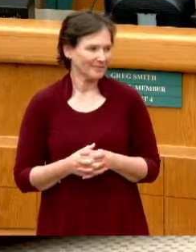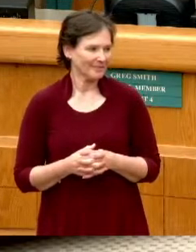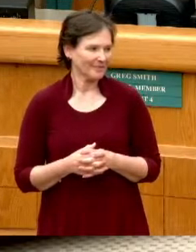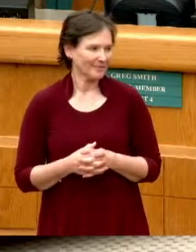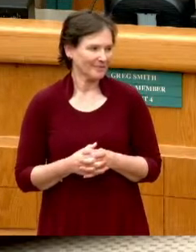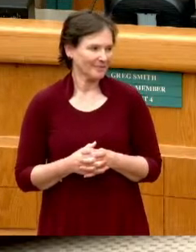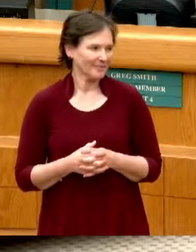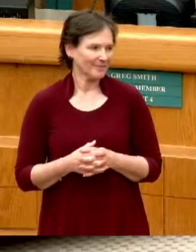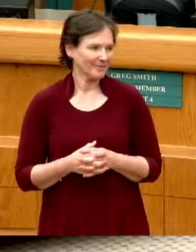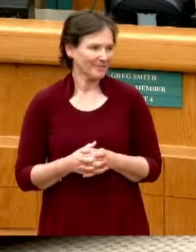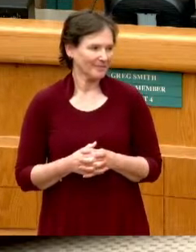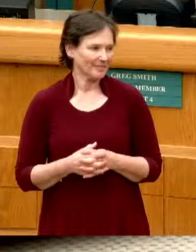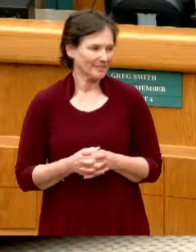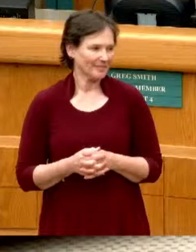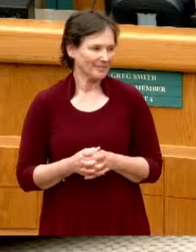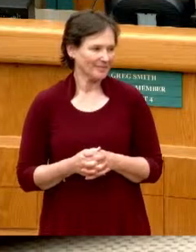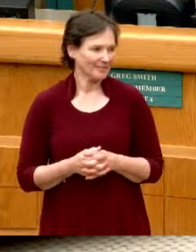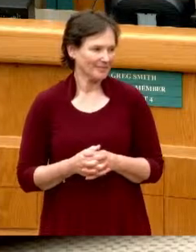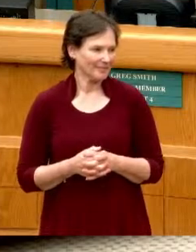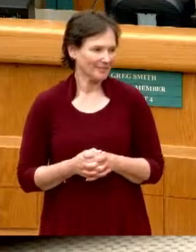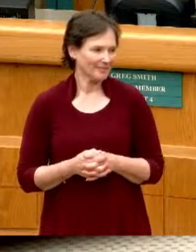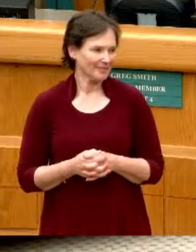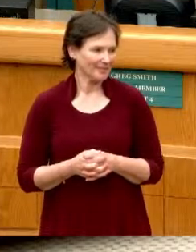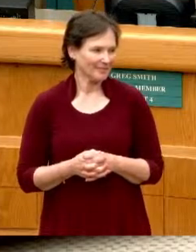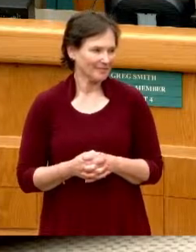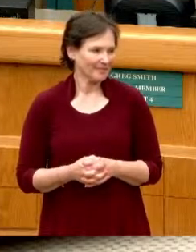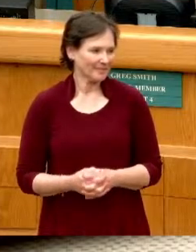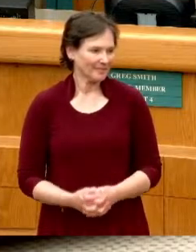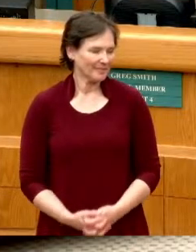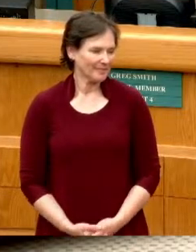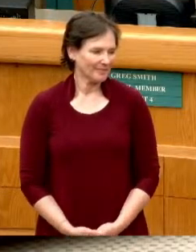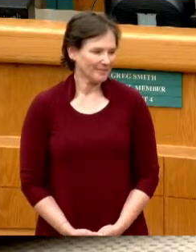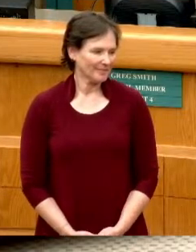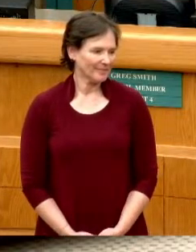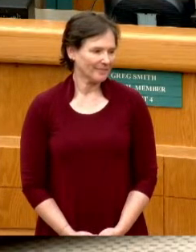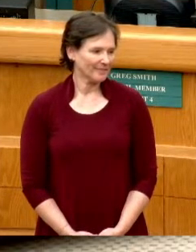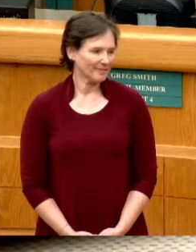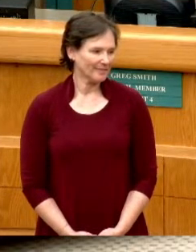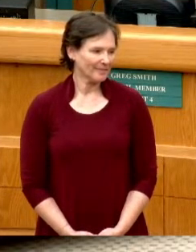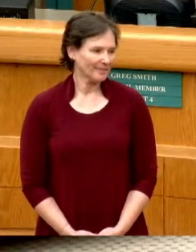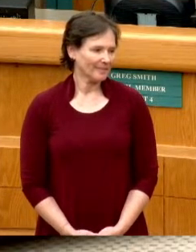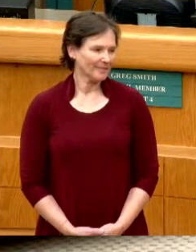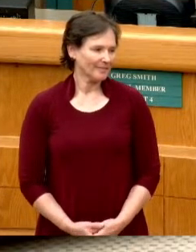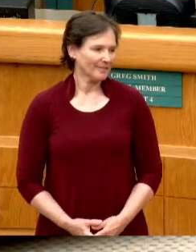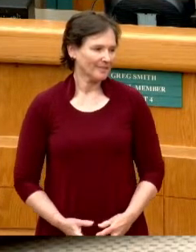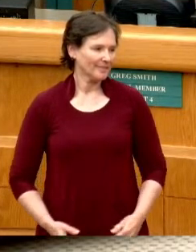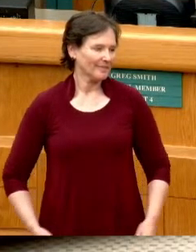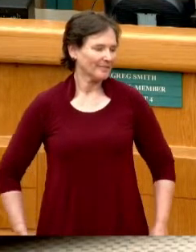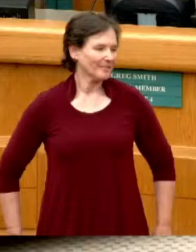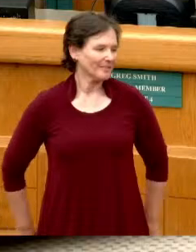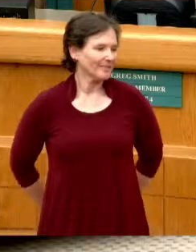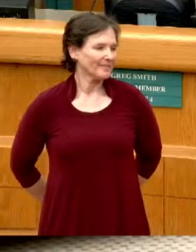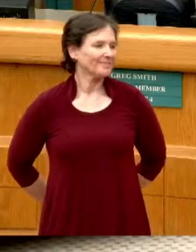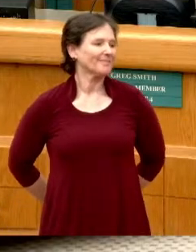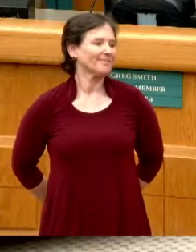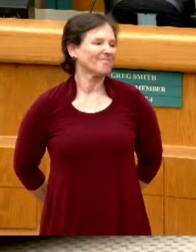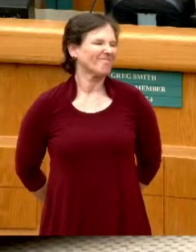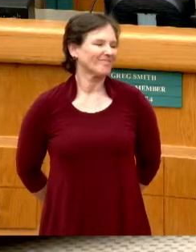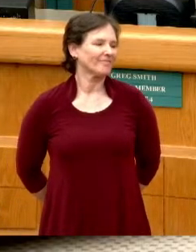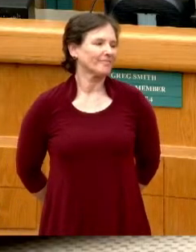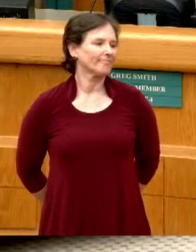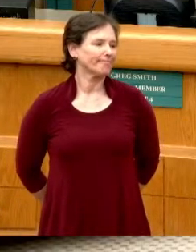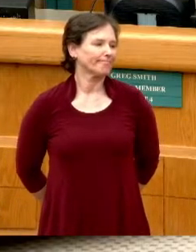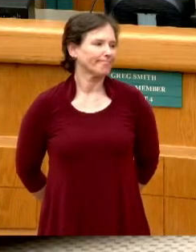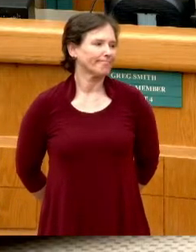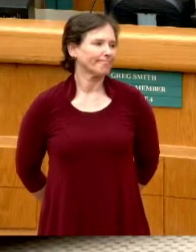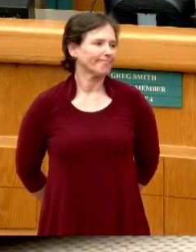la original, no antes. La vacuna solamente será efectiva cuando se tomen las 2 dosis de la misma compañía fabricadora.